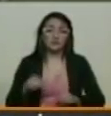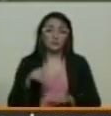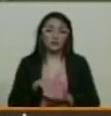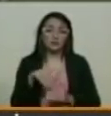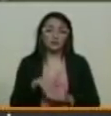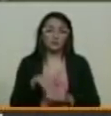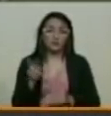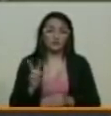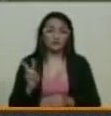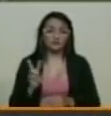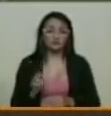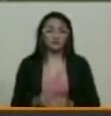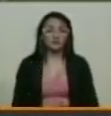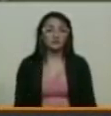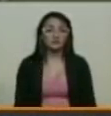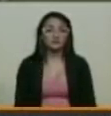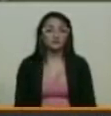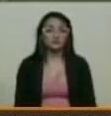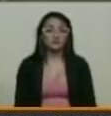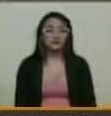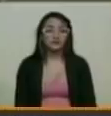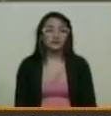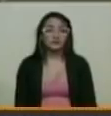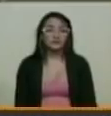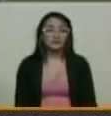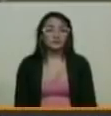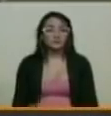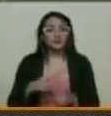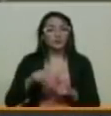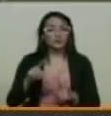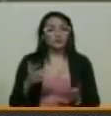electoral venezolano. ¿Y cuál era la otra?